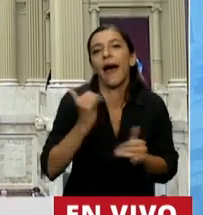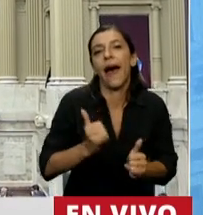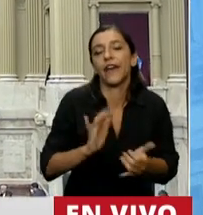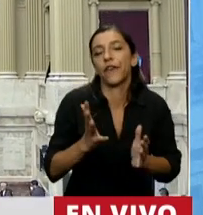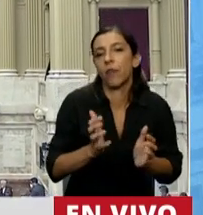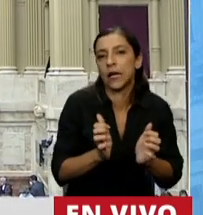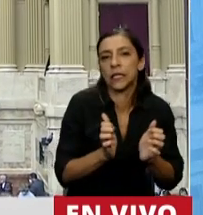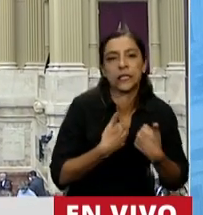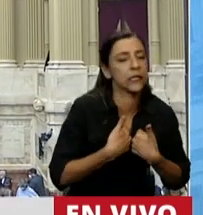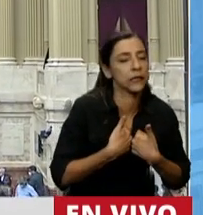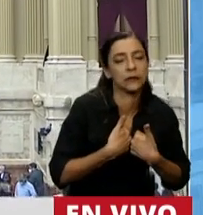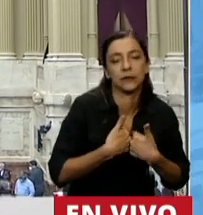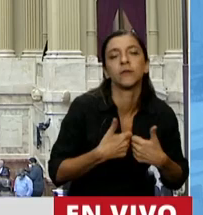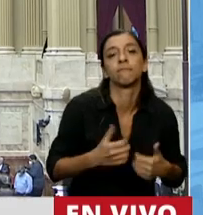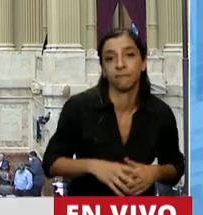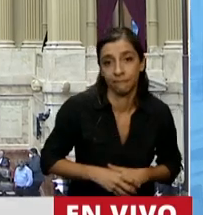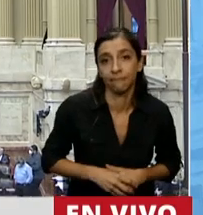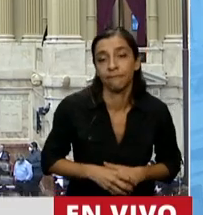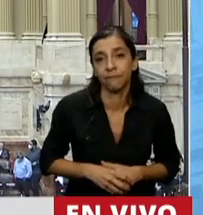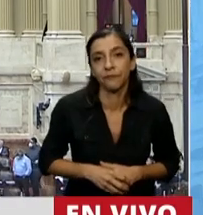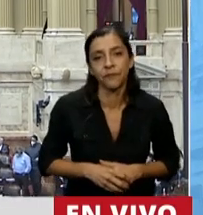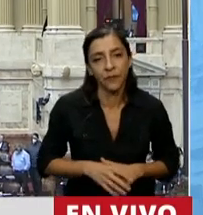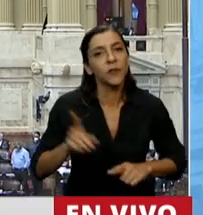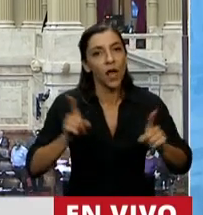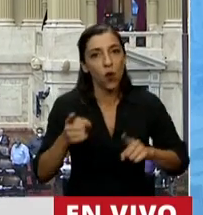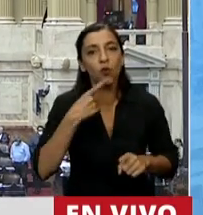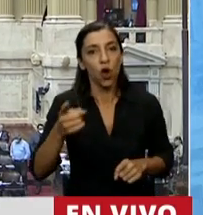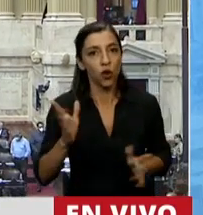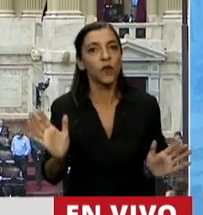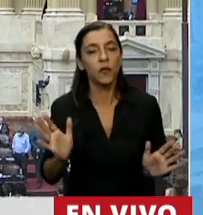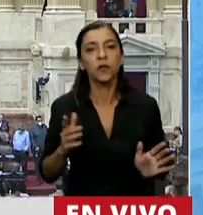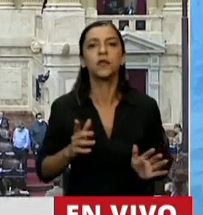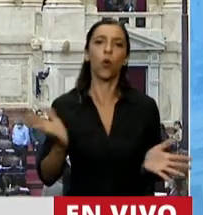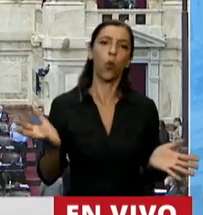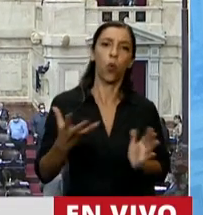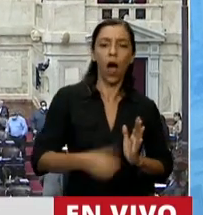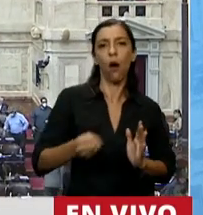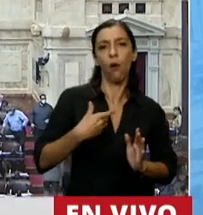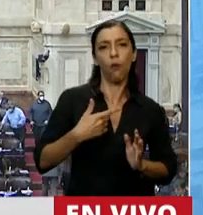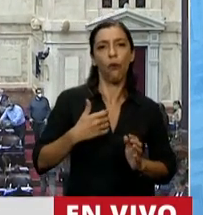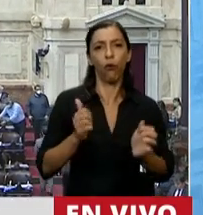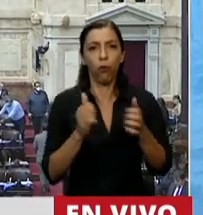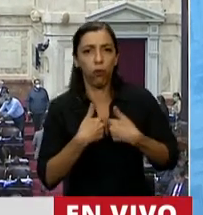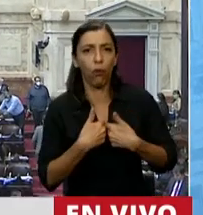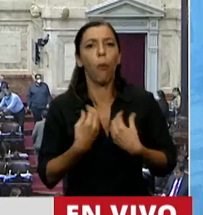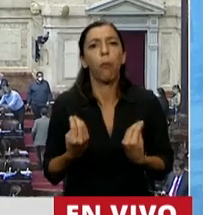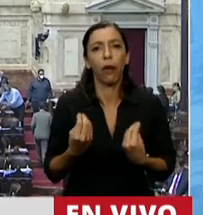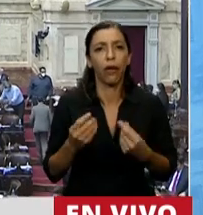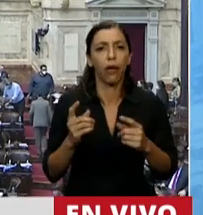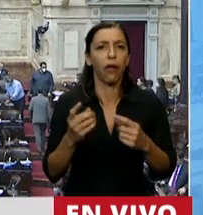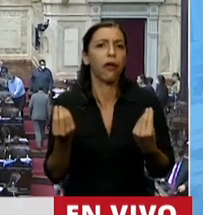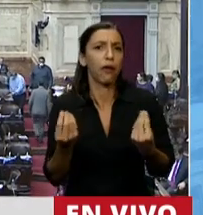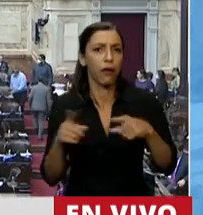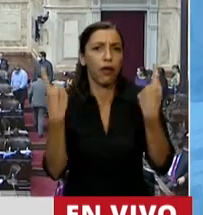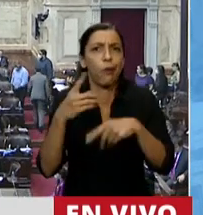aún de lo que acá se dijo en el recinto cuando decían intervenciones en la clandestinidad en un consultorio médico. Quizás no hubiera sido el